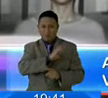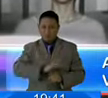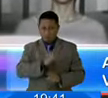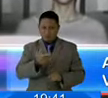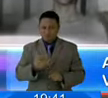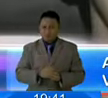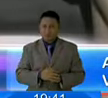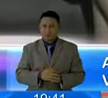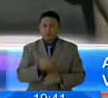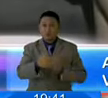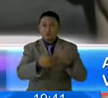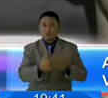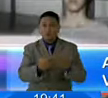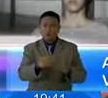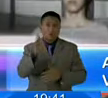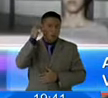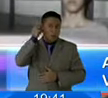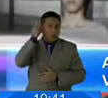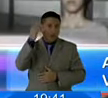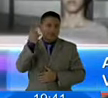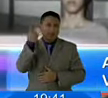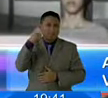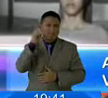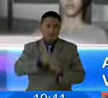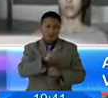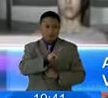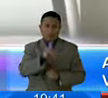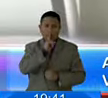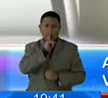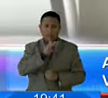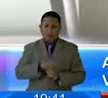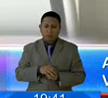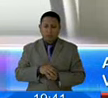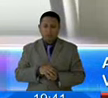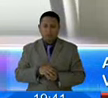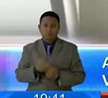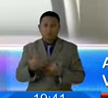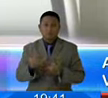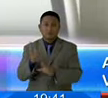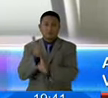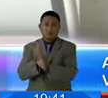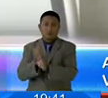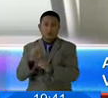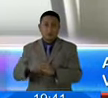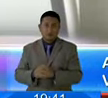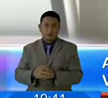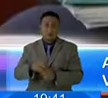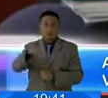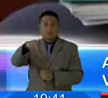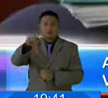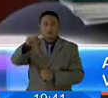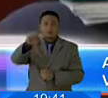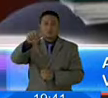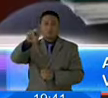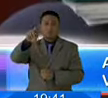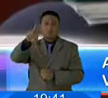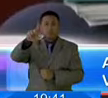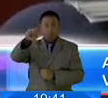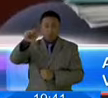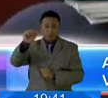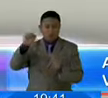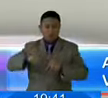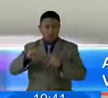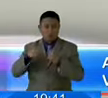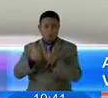veces son causantes de que miles de mujeres vivan sin romper este ciclo. La psicoterapeuta Paula Espinosa también forma parte del grupo y ha